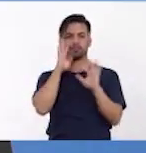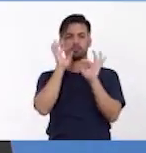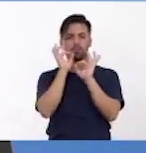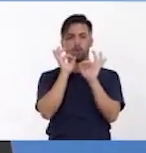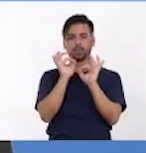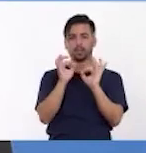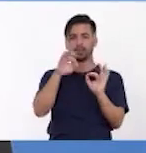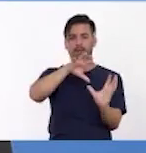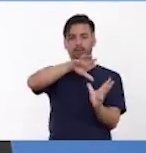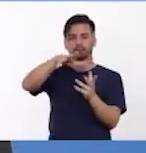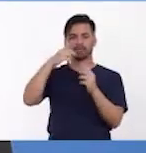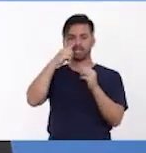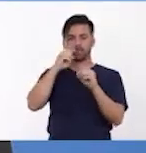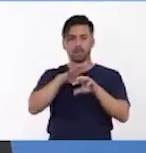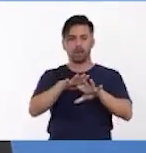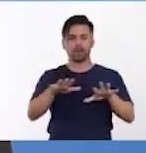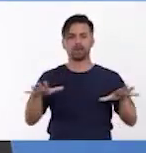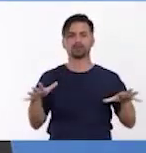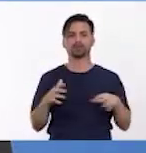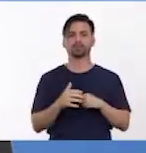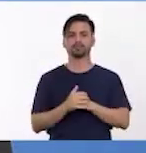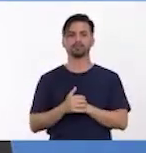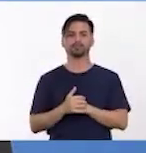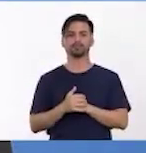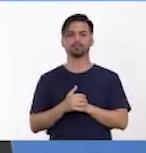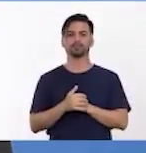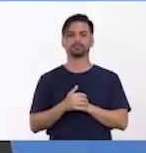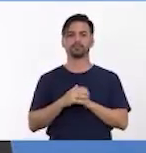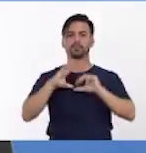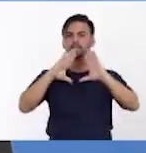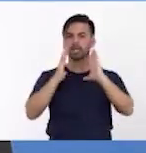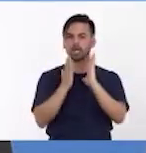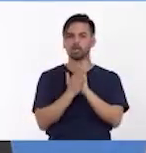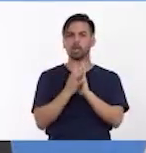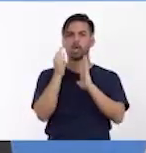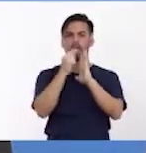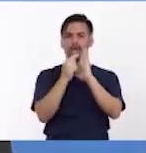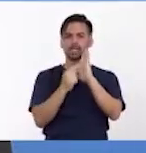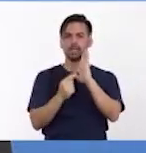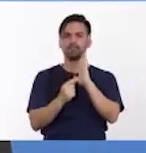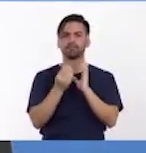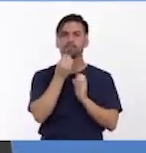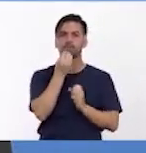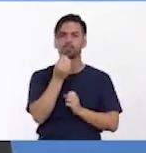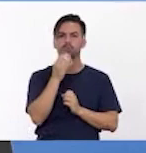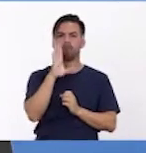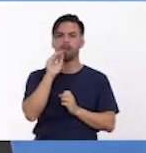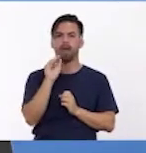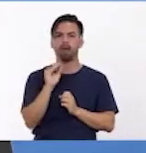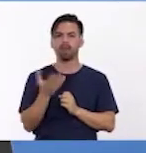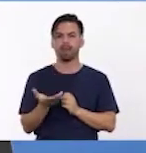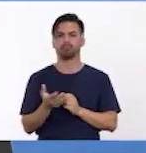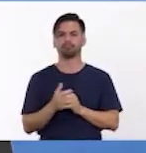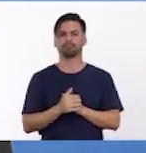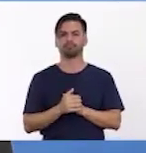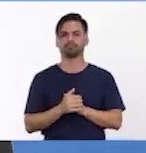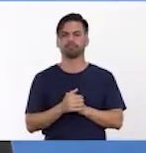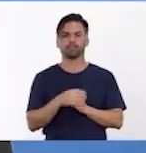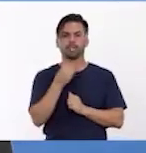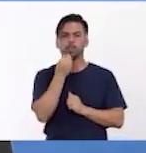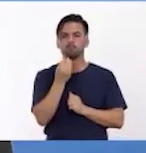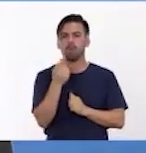del medio ambiente. De todos estos elementos podemos hablar en este desarrollo del desarrollo humano, de manera que